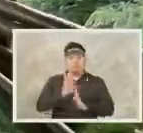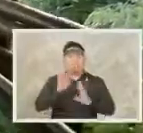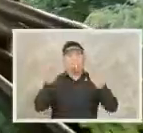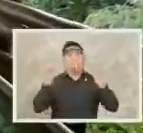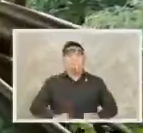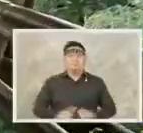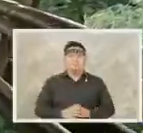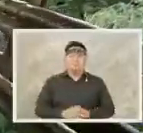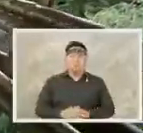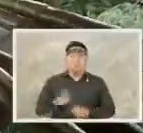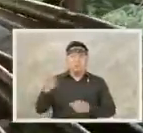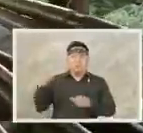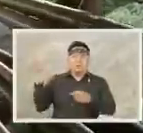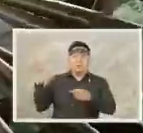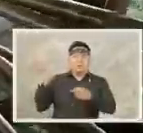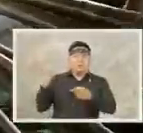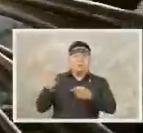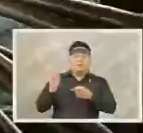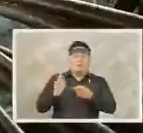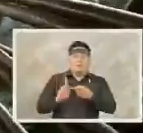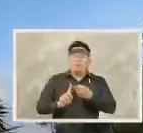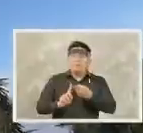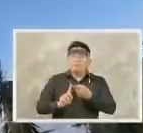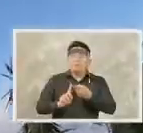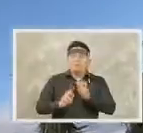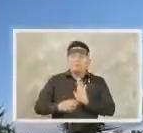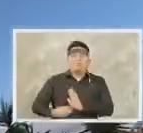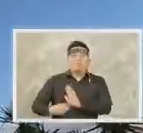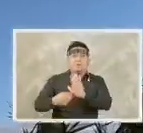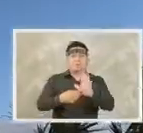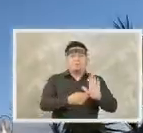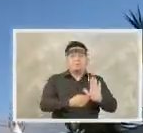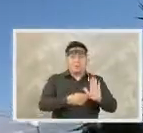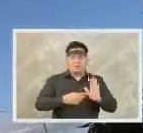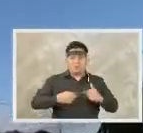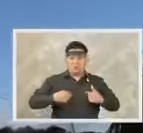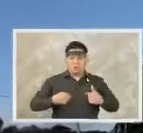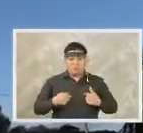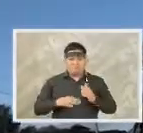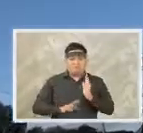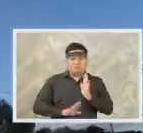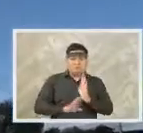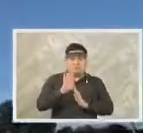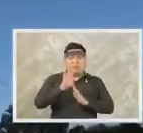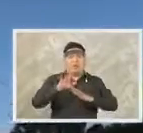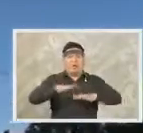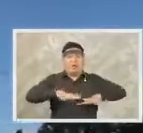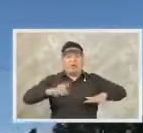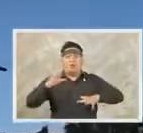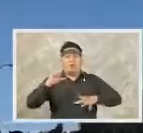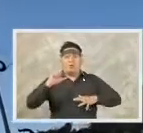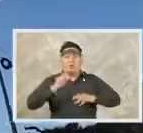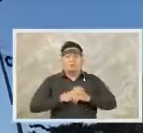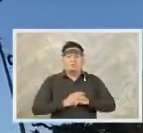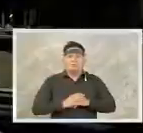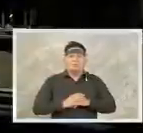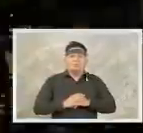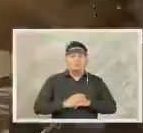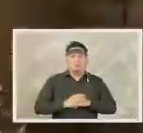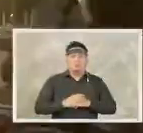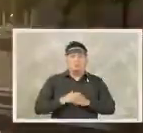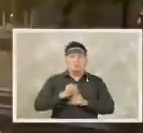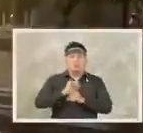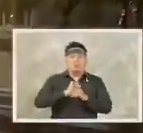A lo largo de la historia, lo hemos demostrado, siendo pioneros en diferentes ámbitos de la sociedad.